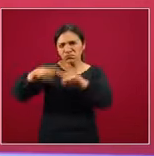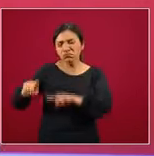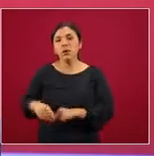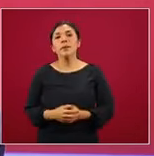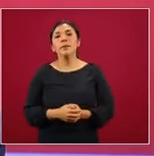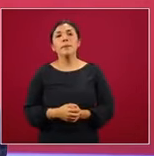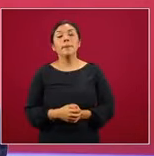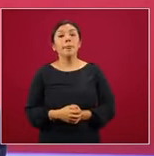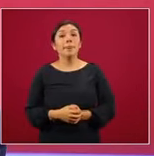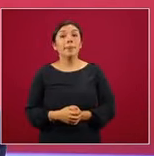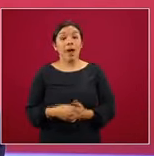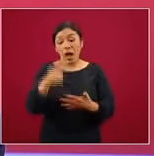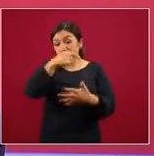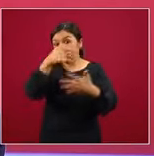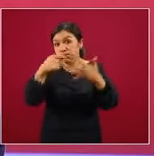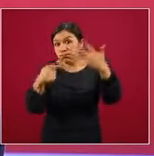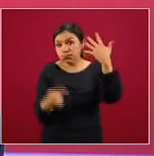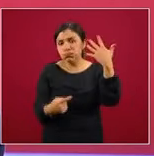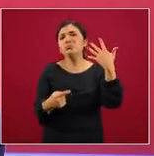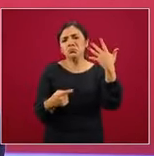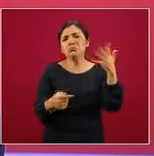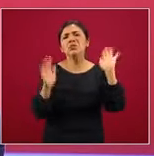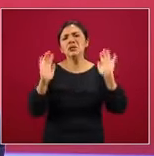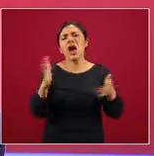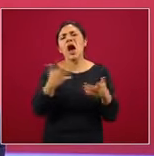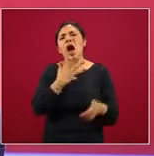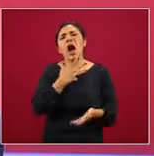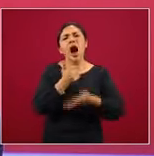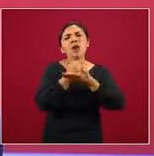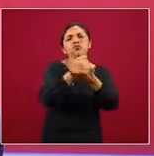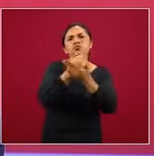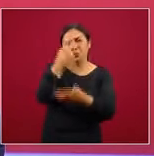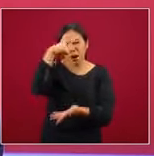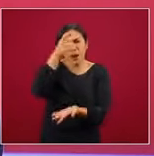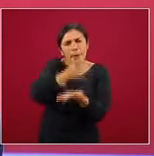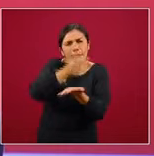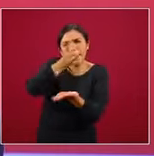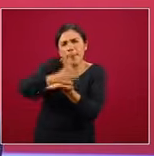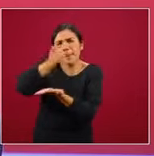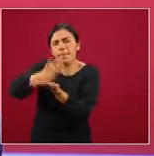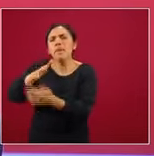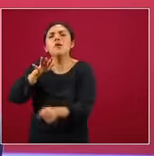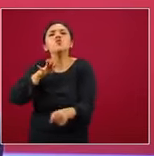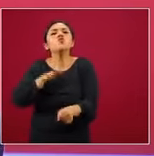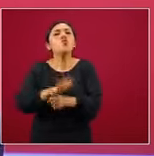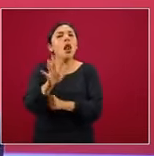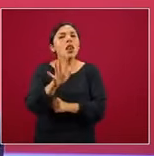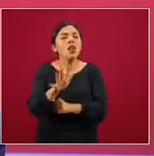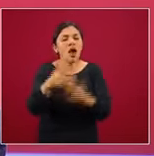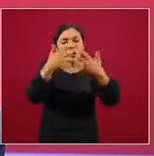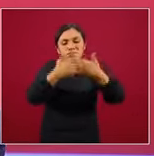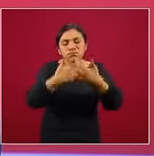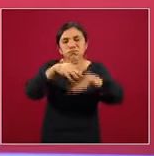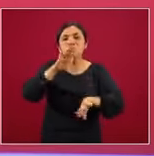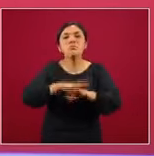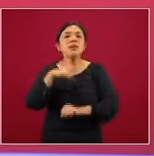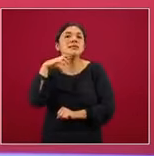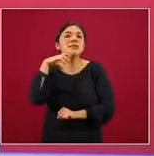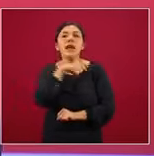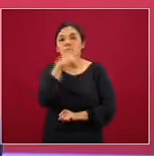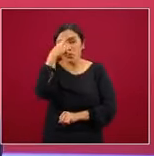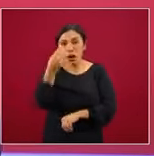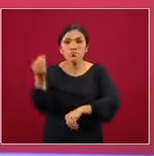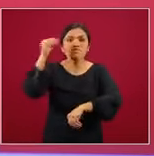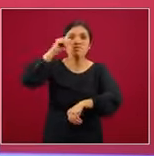y estos consorcios han ayudado a identificar ¿cuál podría ser el proceso más rápido de